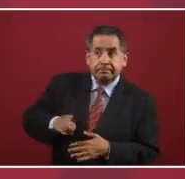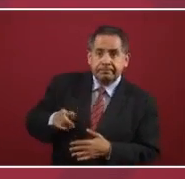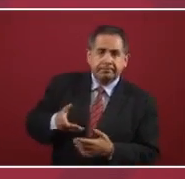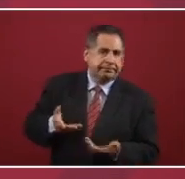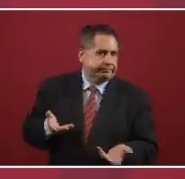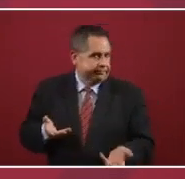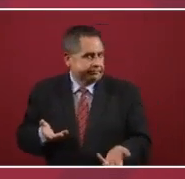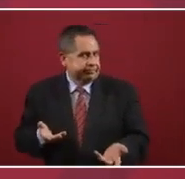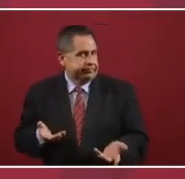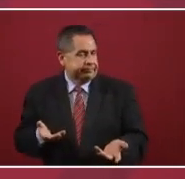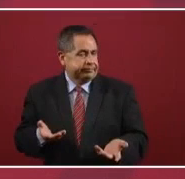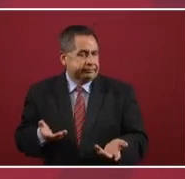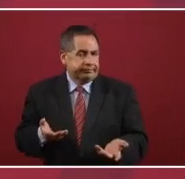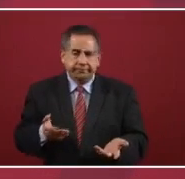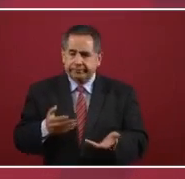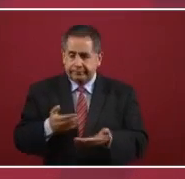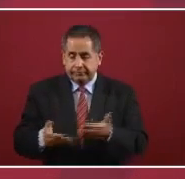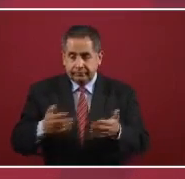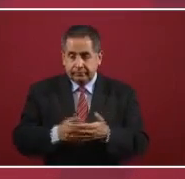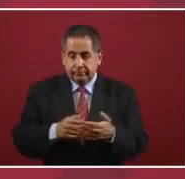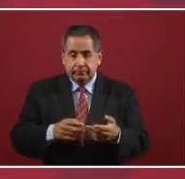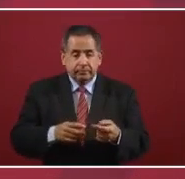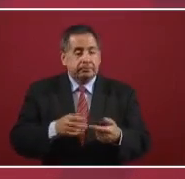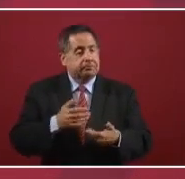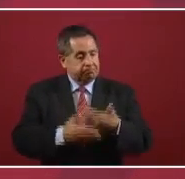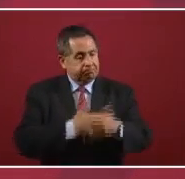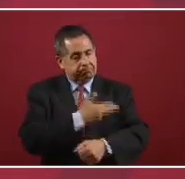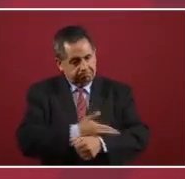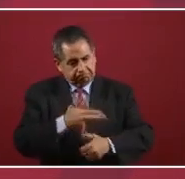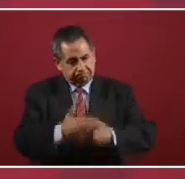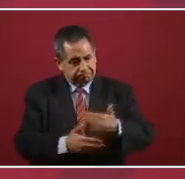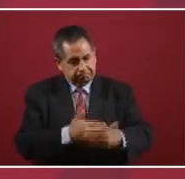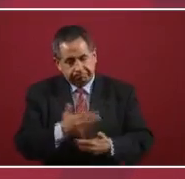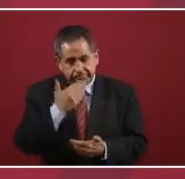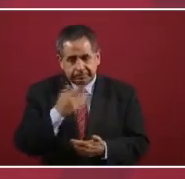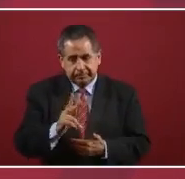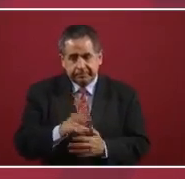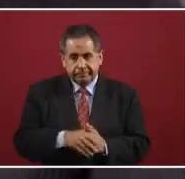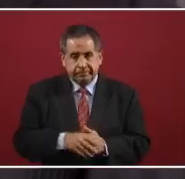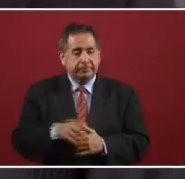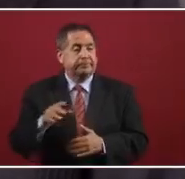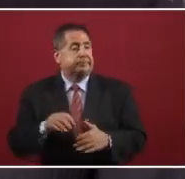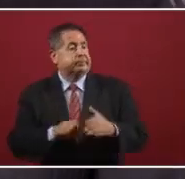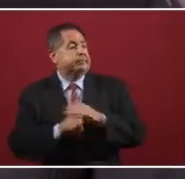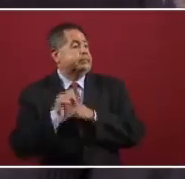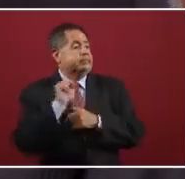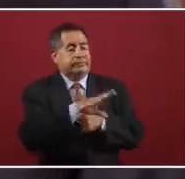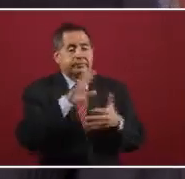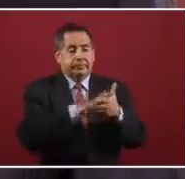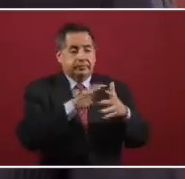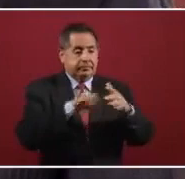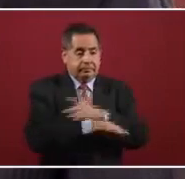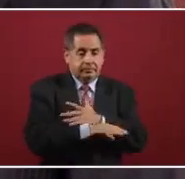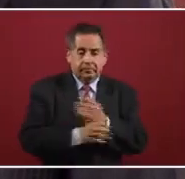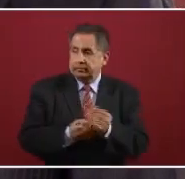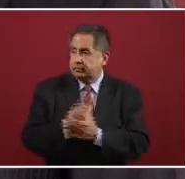Entonces, va el proceso hacia adelante, van a la cárcel y luego, ¿cómo